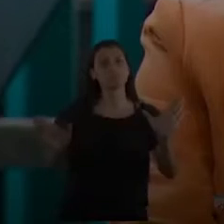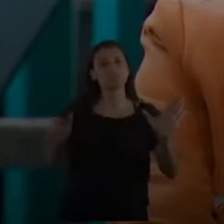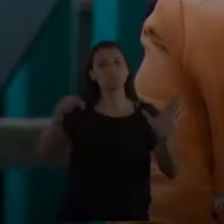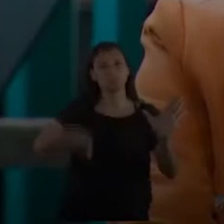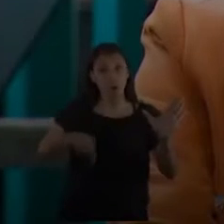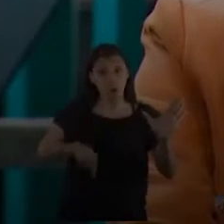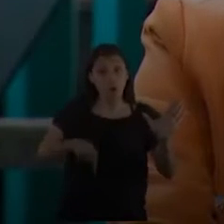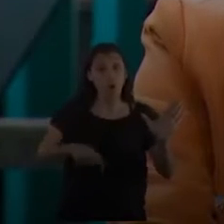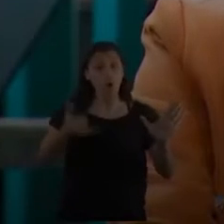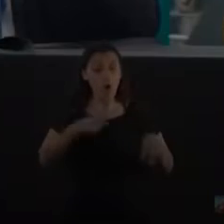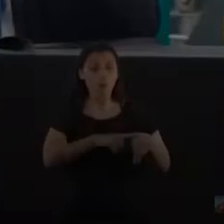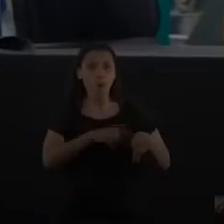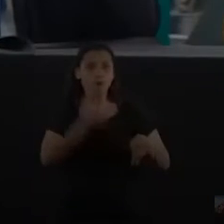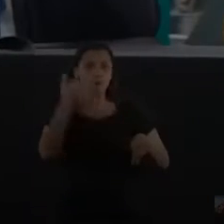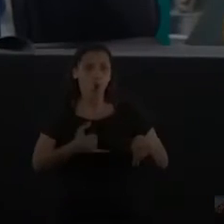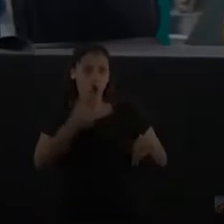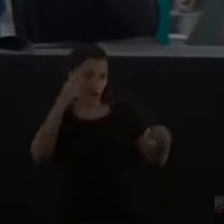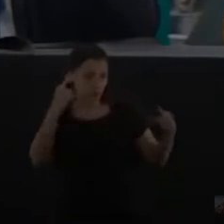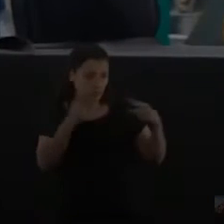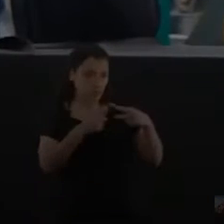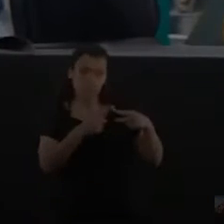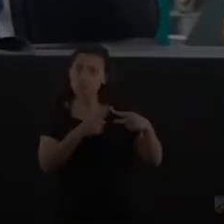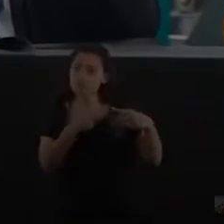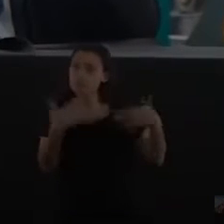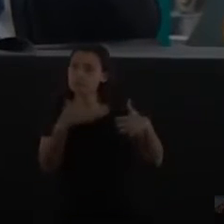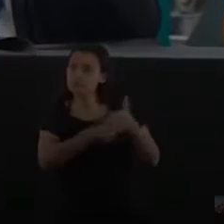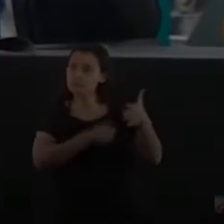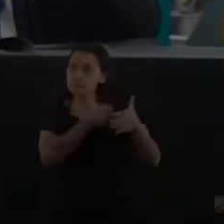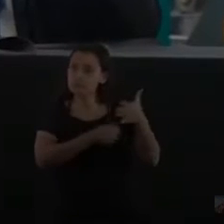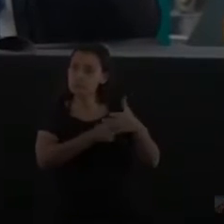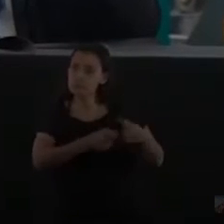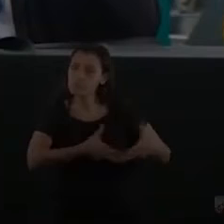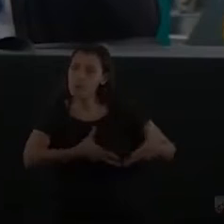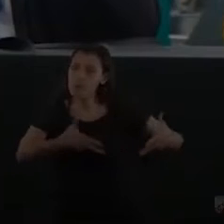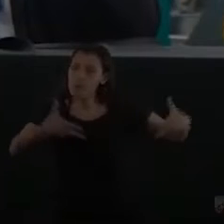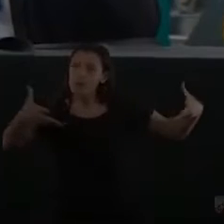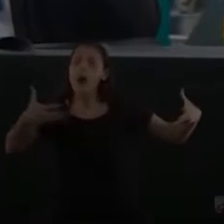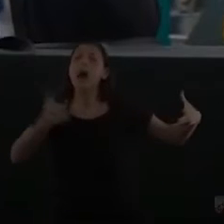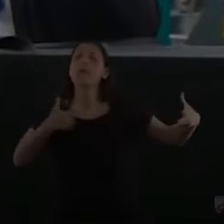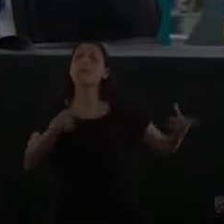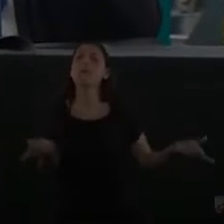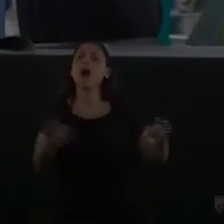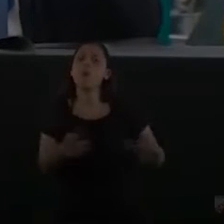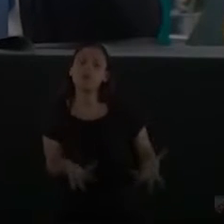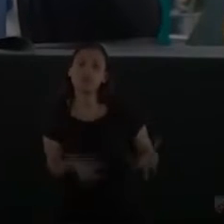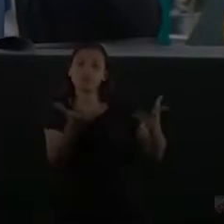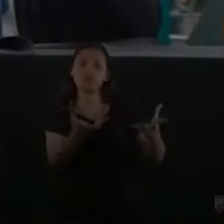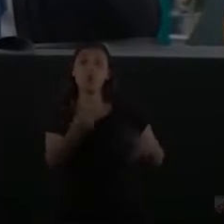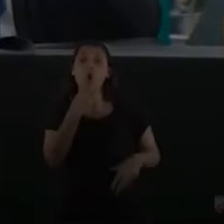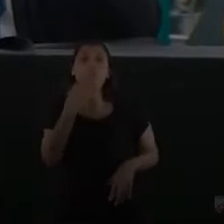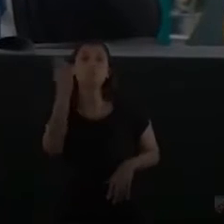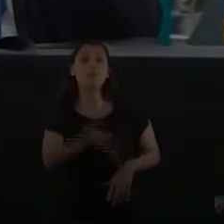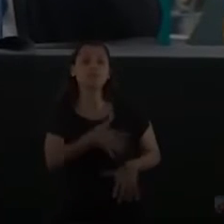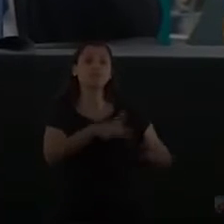Hoy enfrentamos los desafíos del crecimiento. Una Argentina que se recupera a este ritmo, más del 11% de la